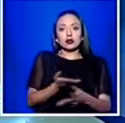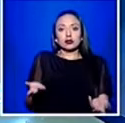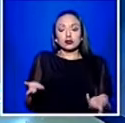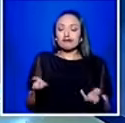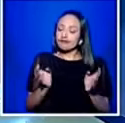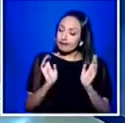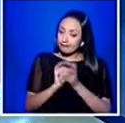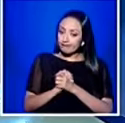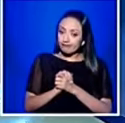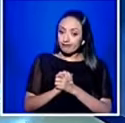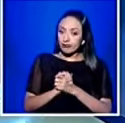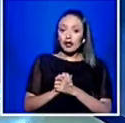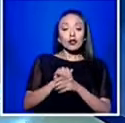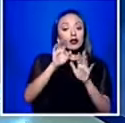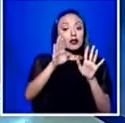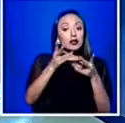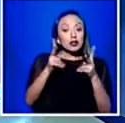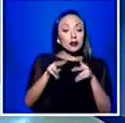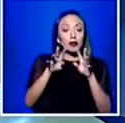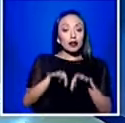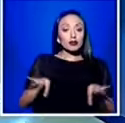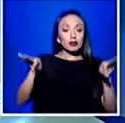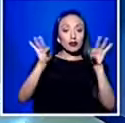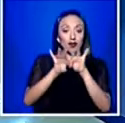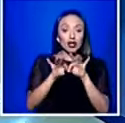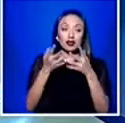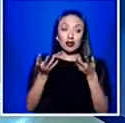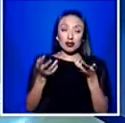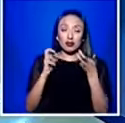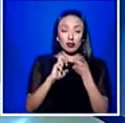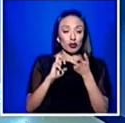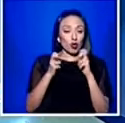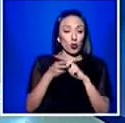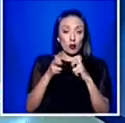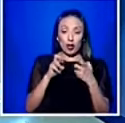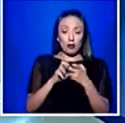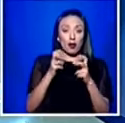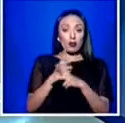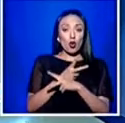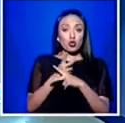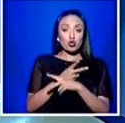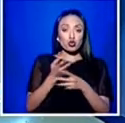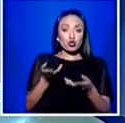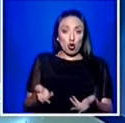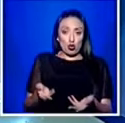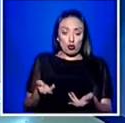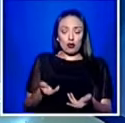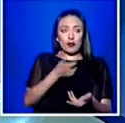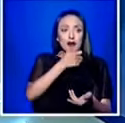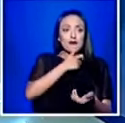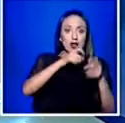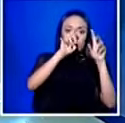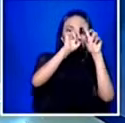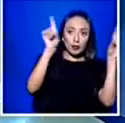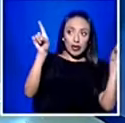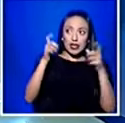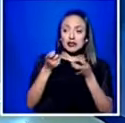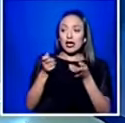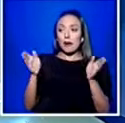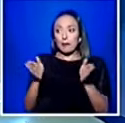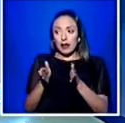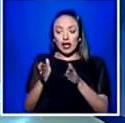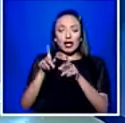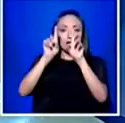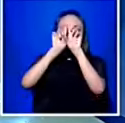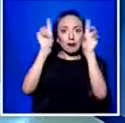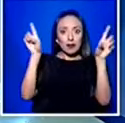trabajar. Sobre todo porque la productividad del país ya se está viendo afectada, sectores del área productiva, del sector privado, las pequeñas, las medianas empresas